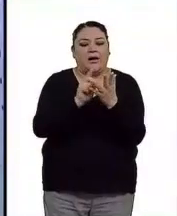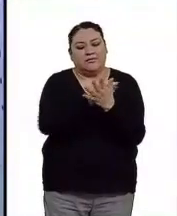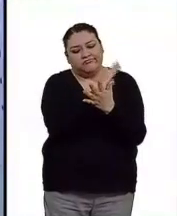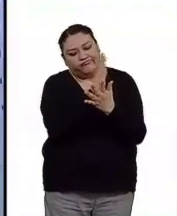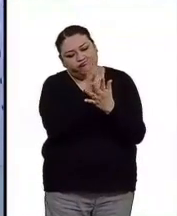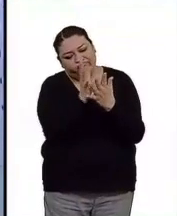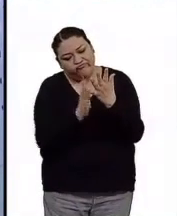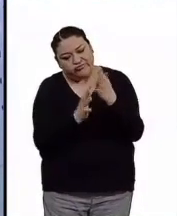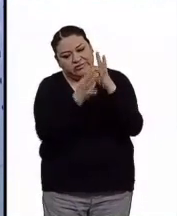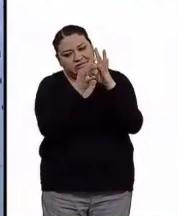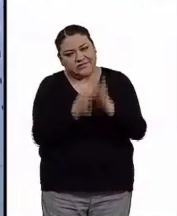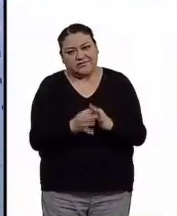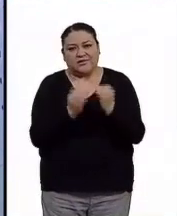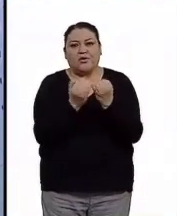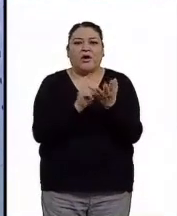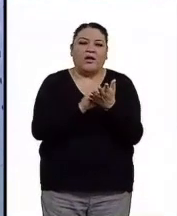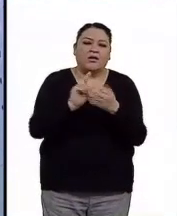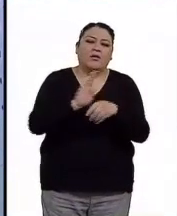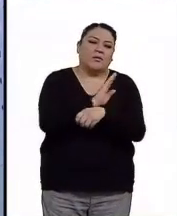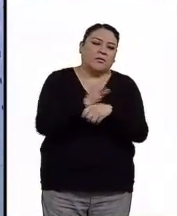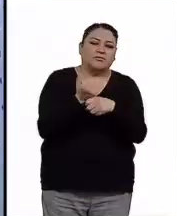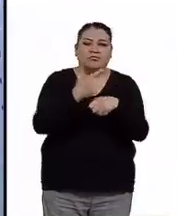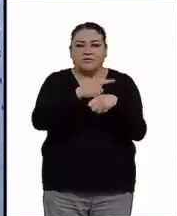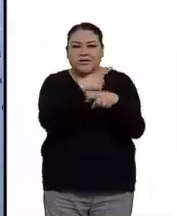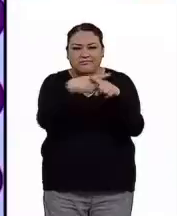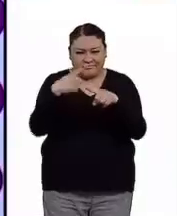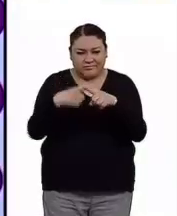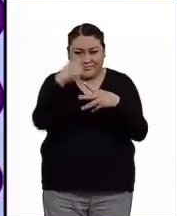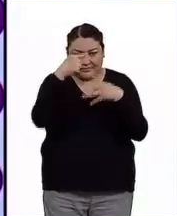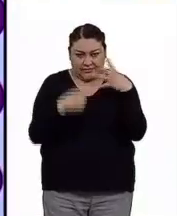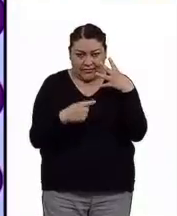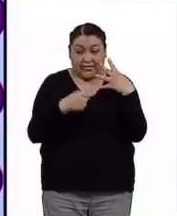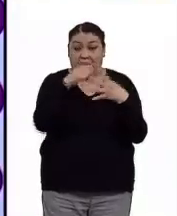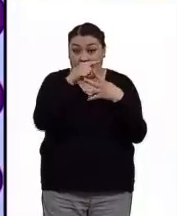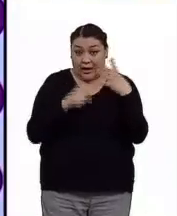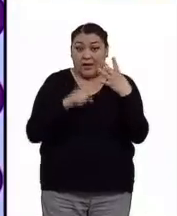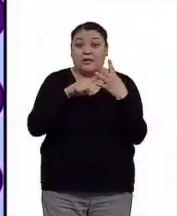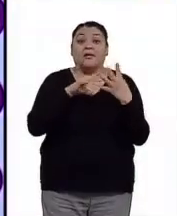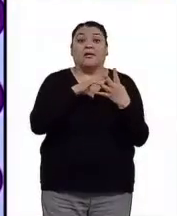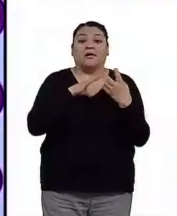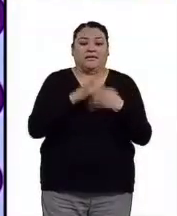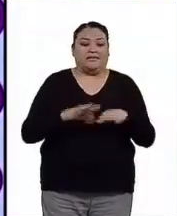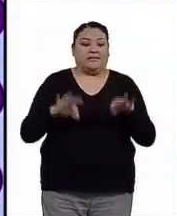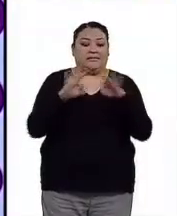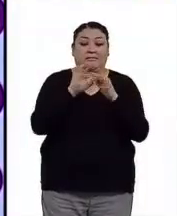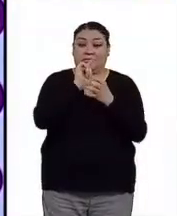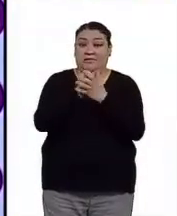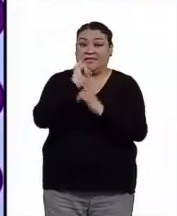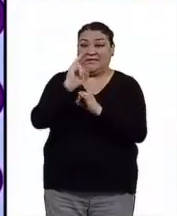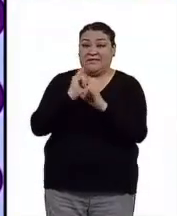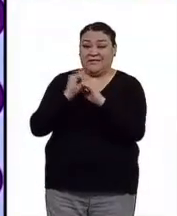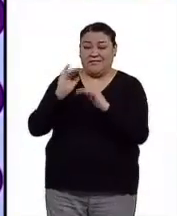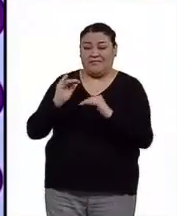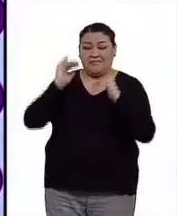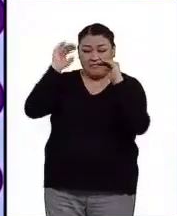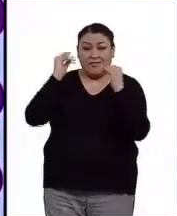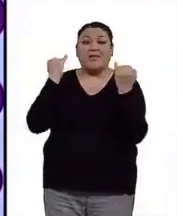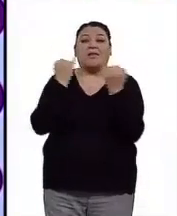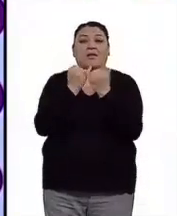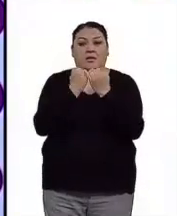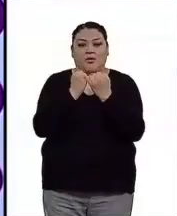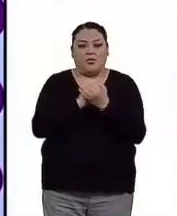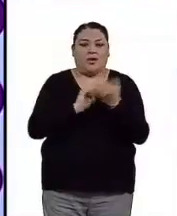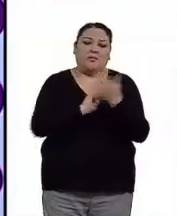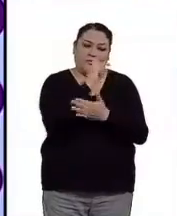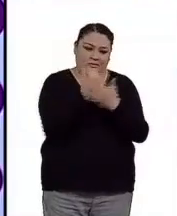son concatenados como los derechos de seguridad social, ¿no? Y que es muy importante que estos estándares internacionales aterricen también en